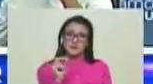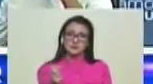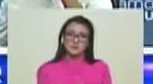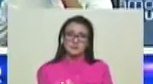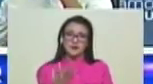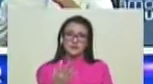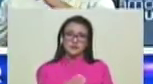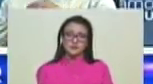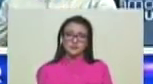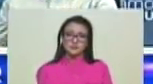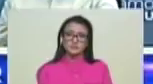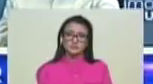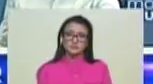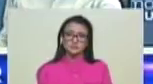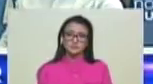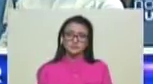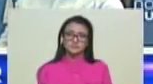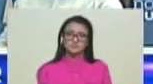mayo.